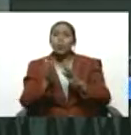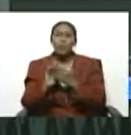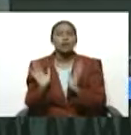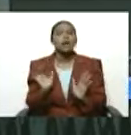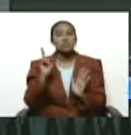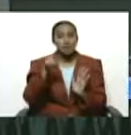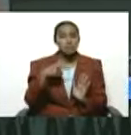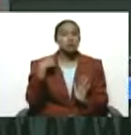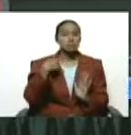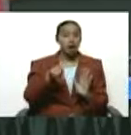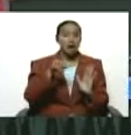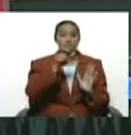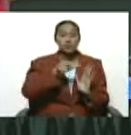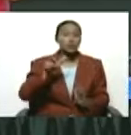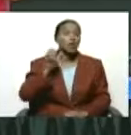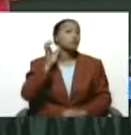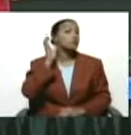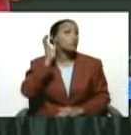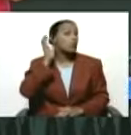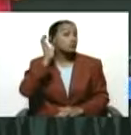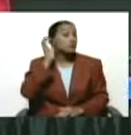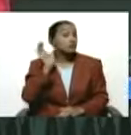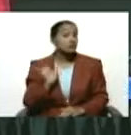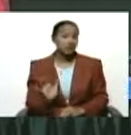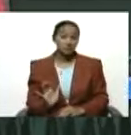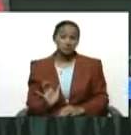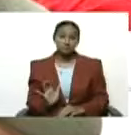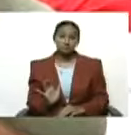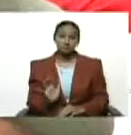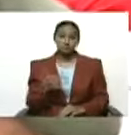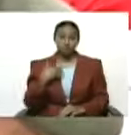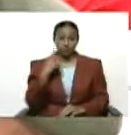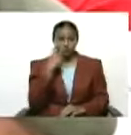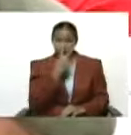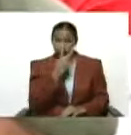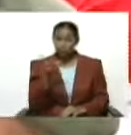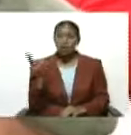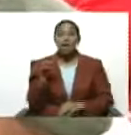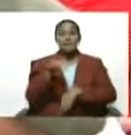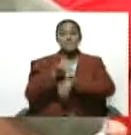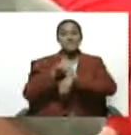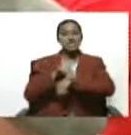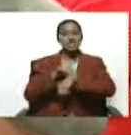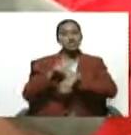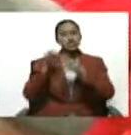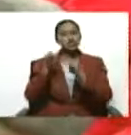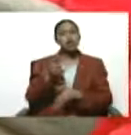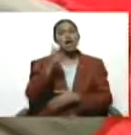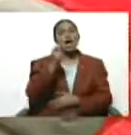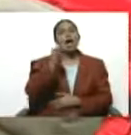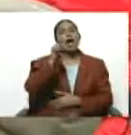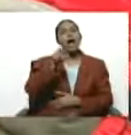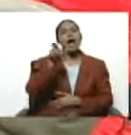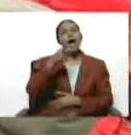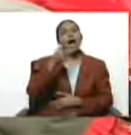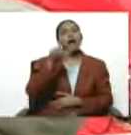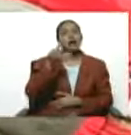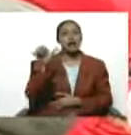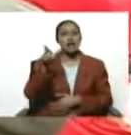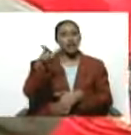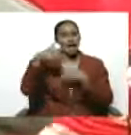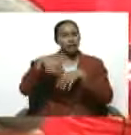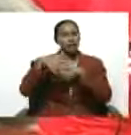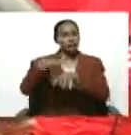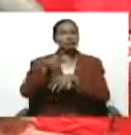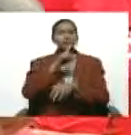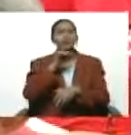conciencia. Ahí hemos visto al ministro Ángel Prado dándole ayer, creo que hubo una marcha en Viscocuy hermosa, creo que fue en